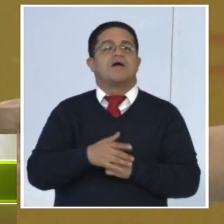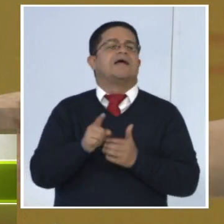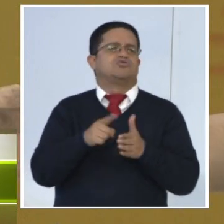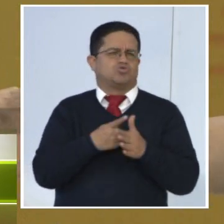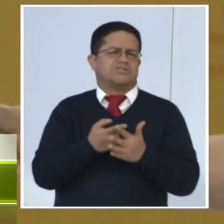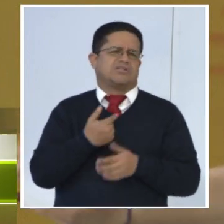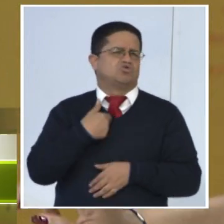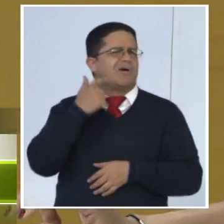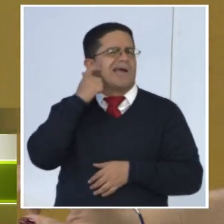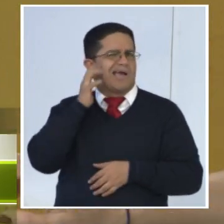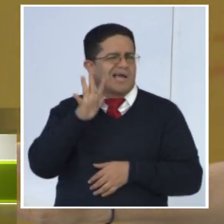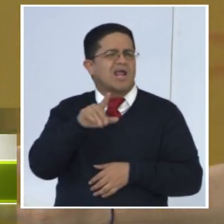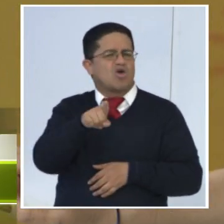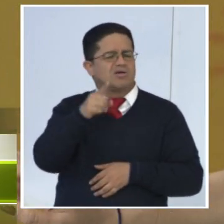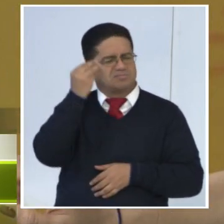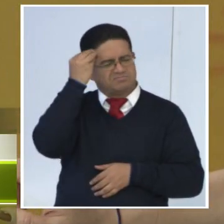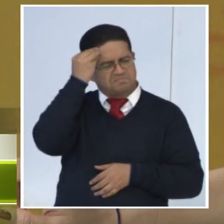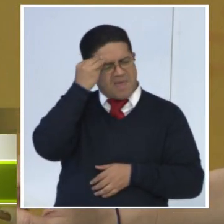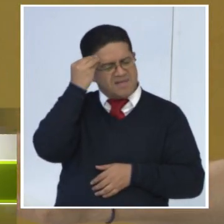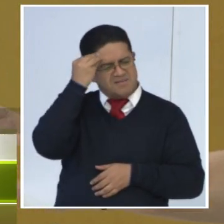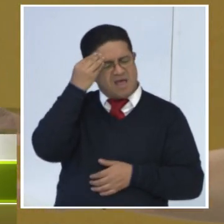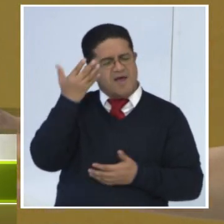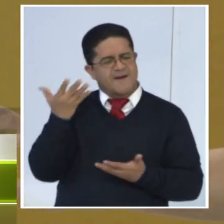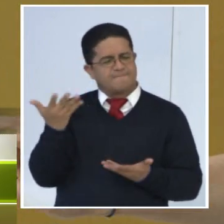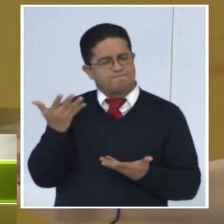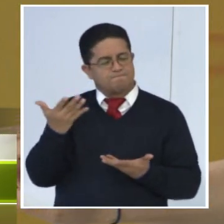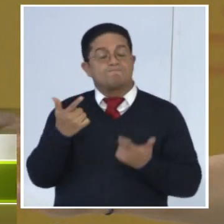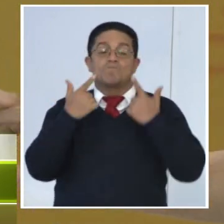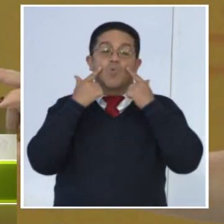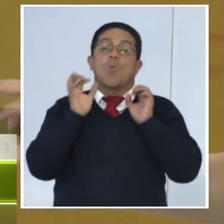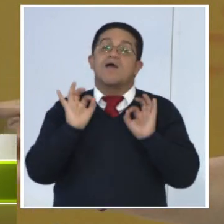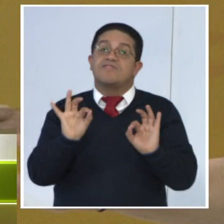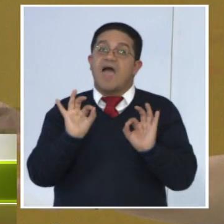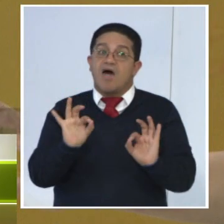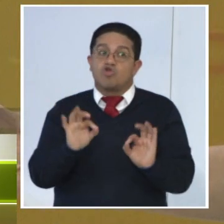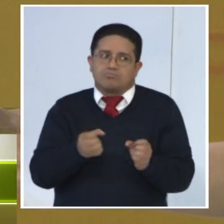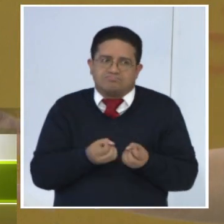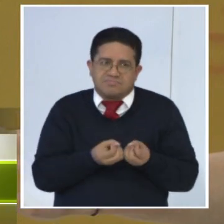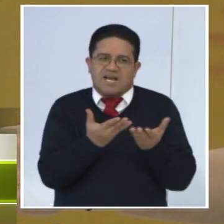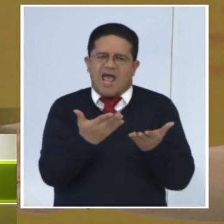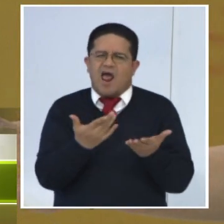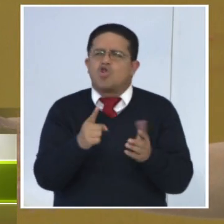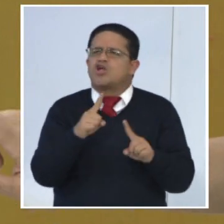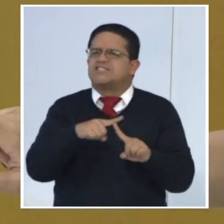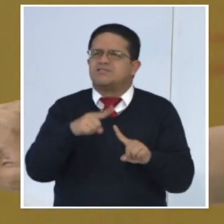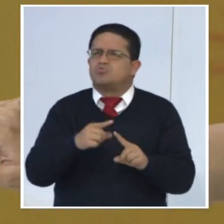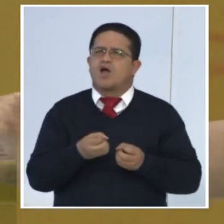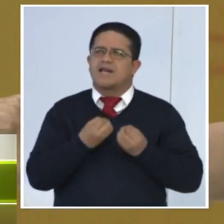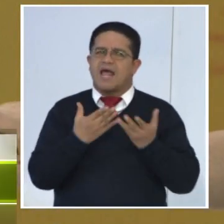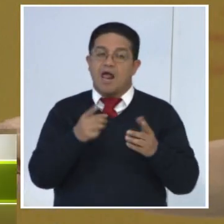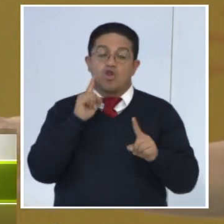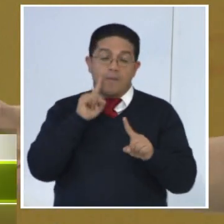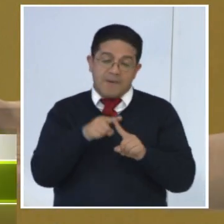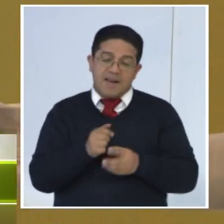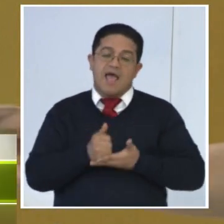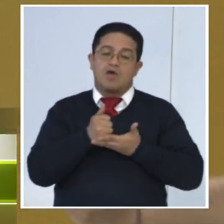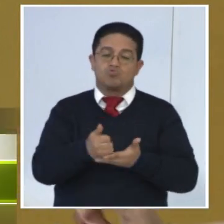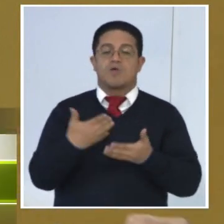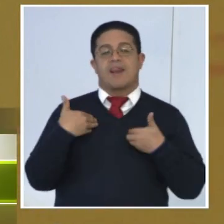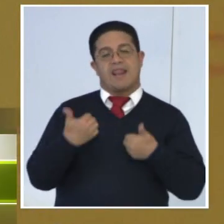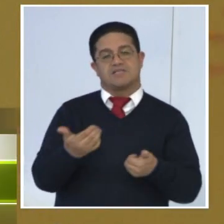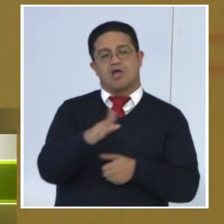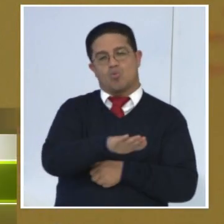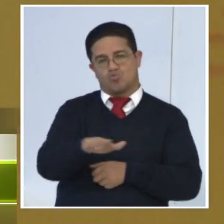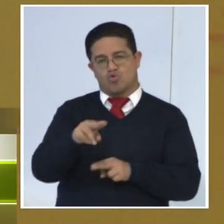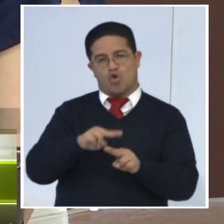yo creo que tener un poquito de cuidado en ese tipo de regalos valdría la pena para favorecer la salud visual en los